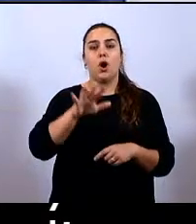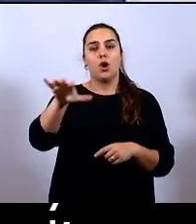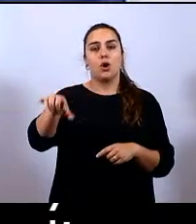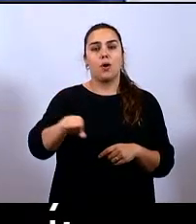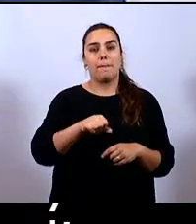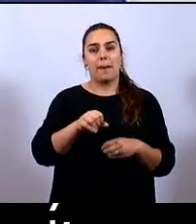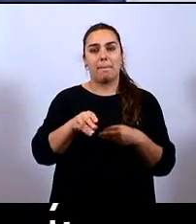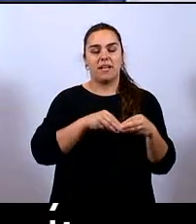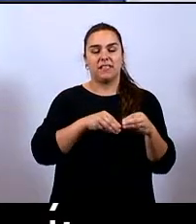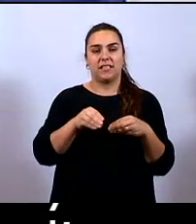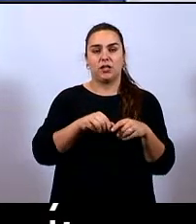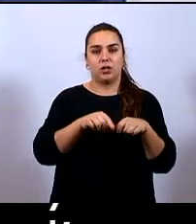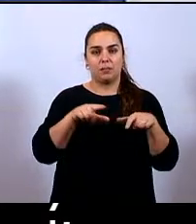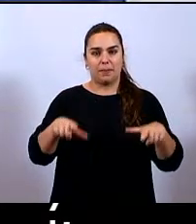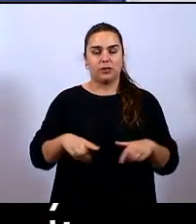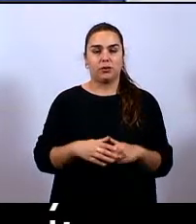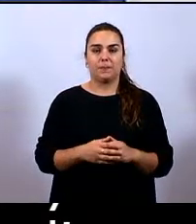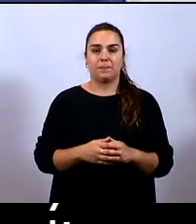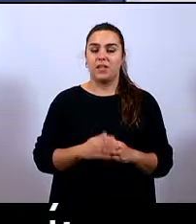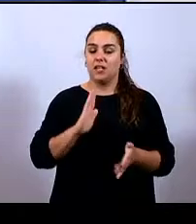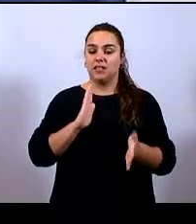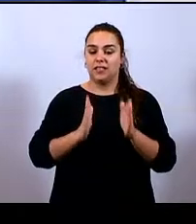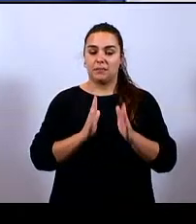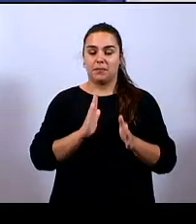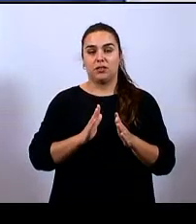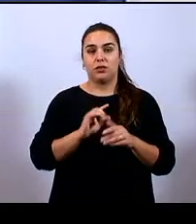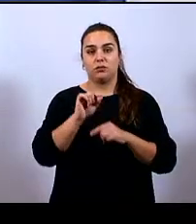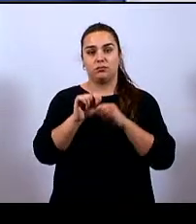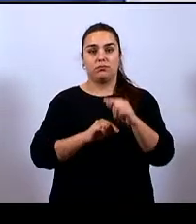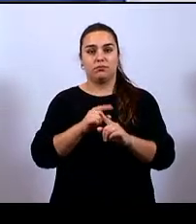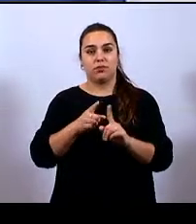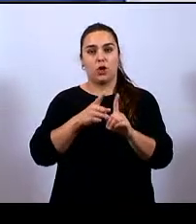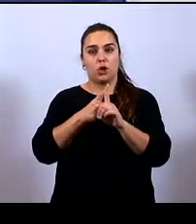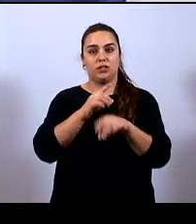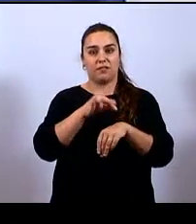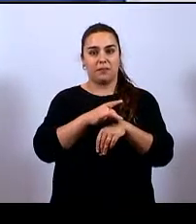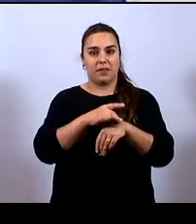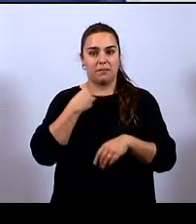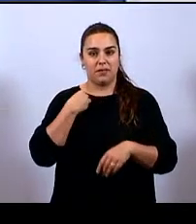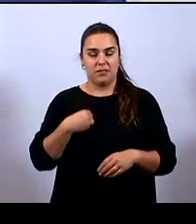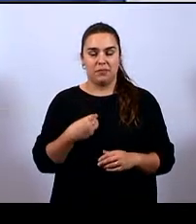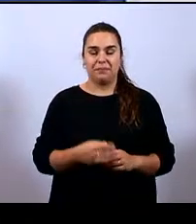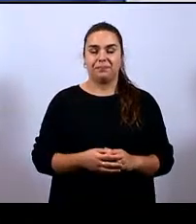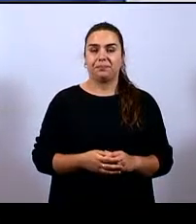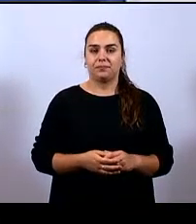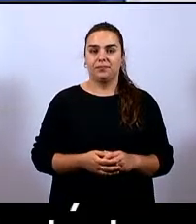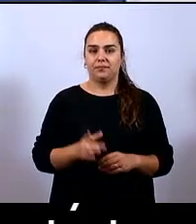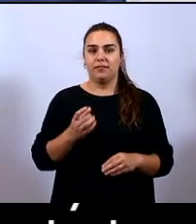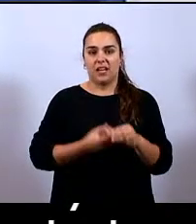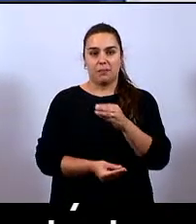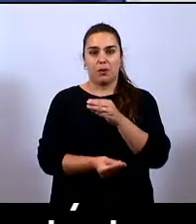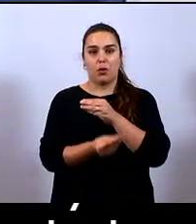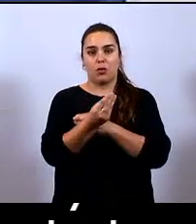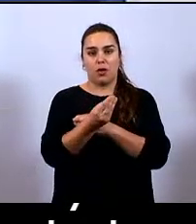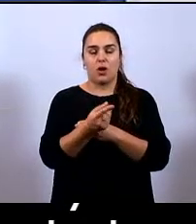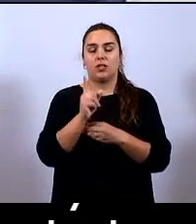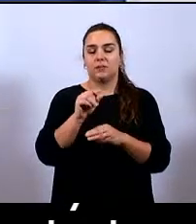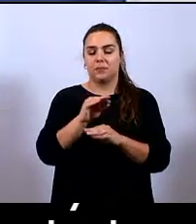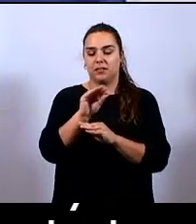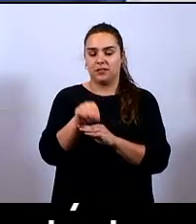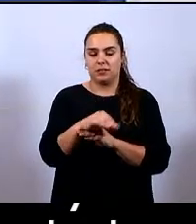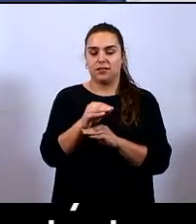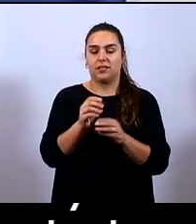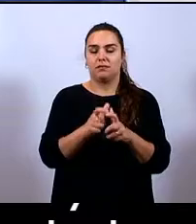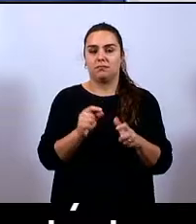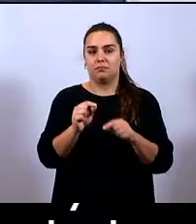y equipamientos, tratamientos contra invasores y enfermedades de las colmenas y reproducción y acciones de crías de las colmenas,